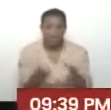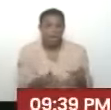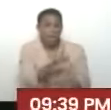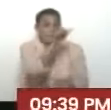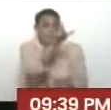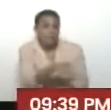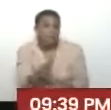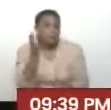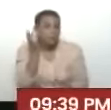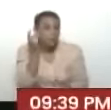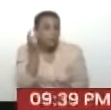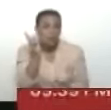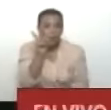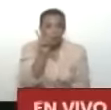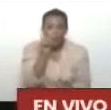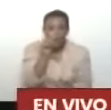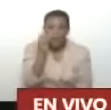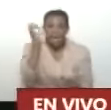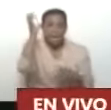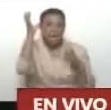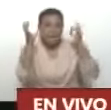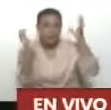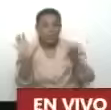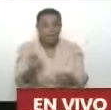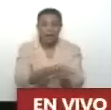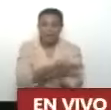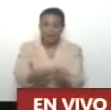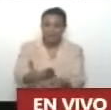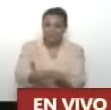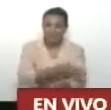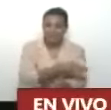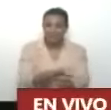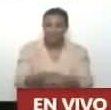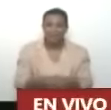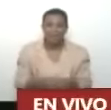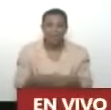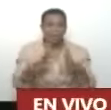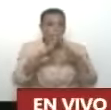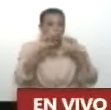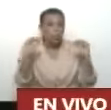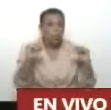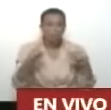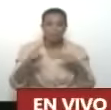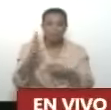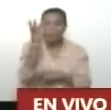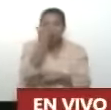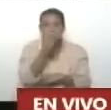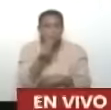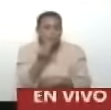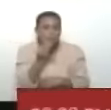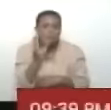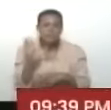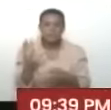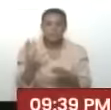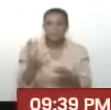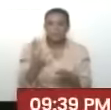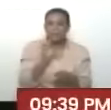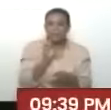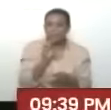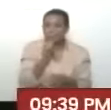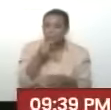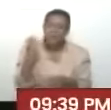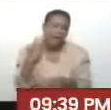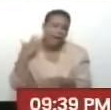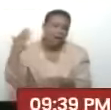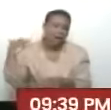Compositoras, compositores, cantantes en todos los géneros de la música venezolana y universal. Vamos a